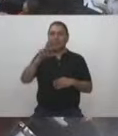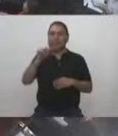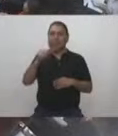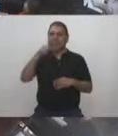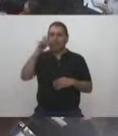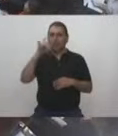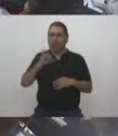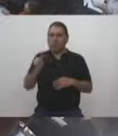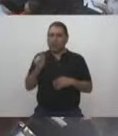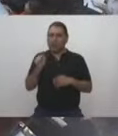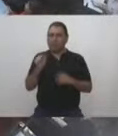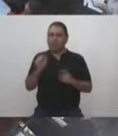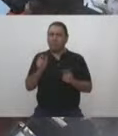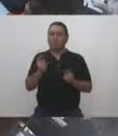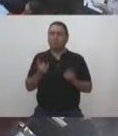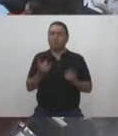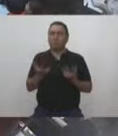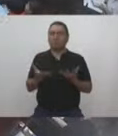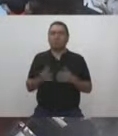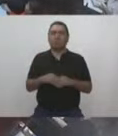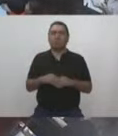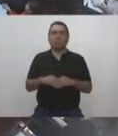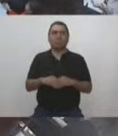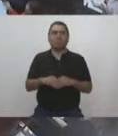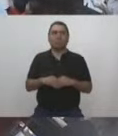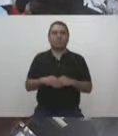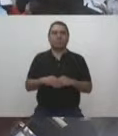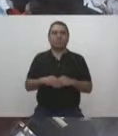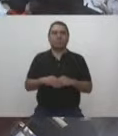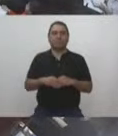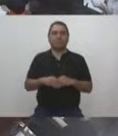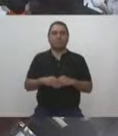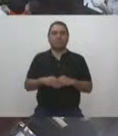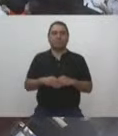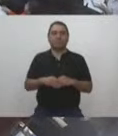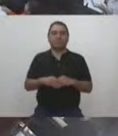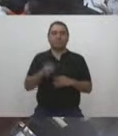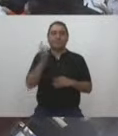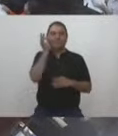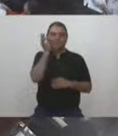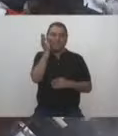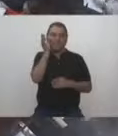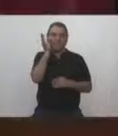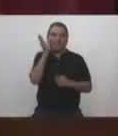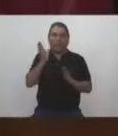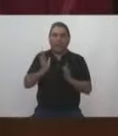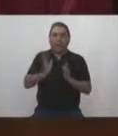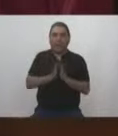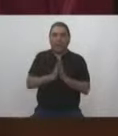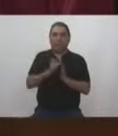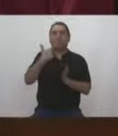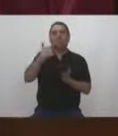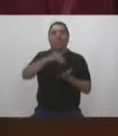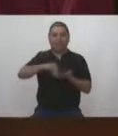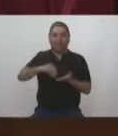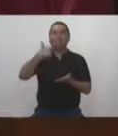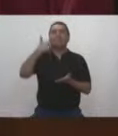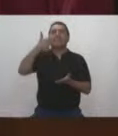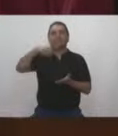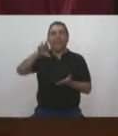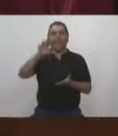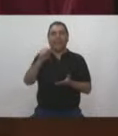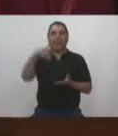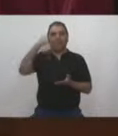el principio de tu reflexión, porque evidentemente estoy con un problema de conexión, pero la verdad es que, bueno, reitero, agradezco